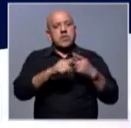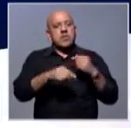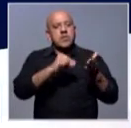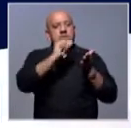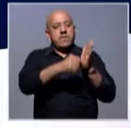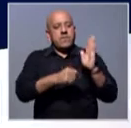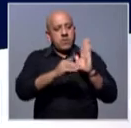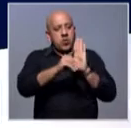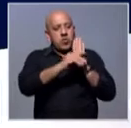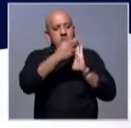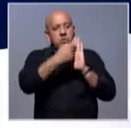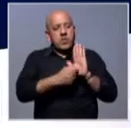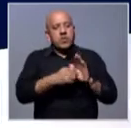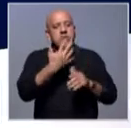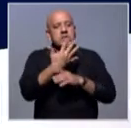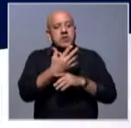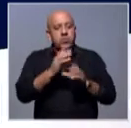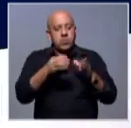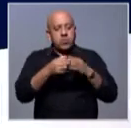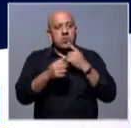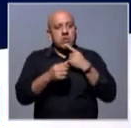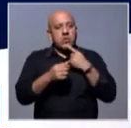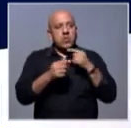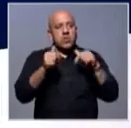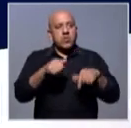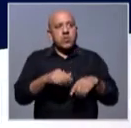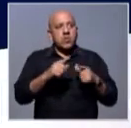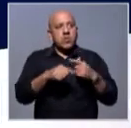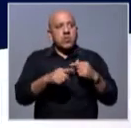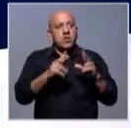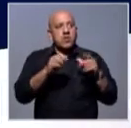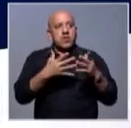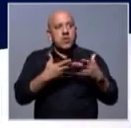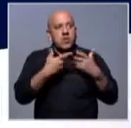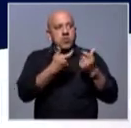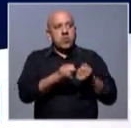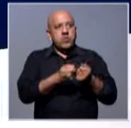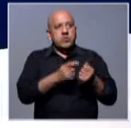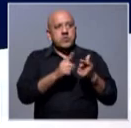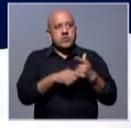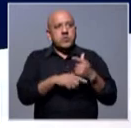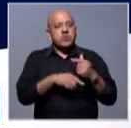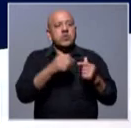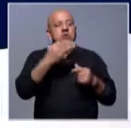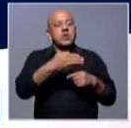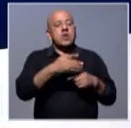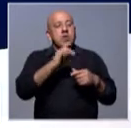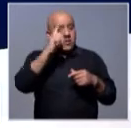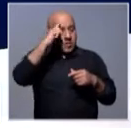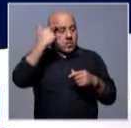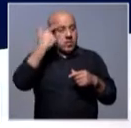firma de ese documento que involucra a cinco partidos opositores y que está asociado al apoyo de la candidatura opositora en el balotaje de lacalle pou